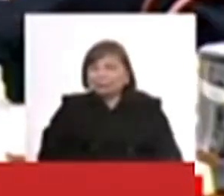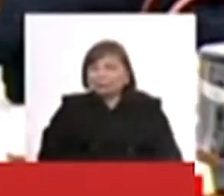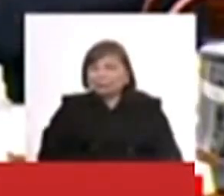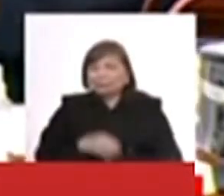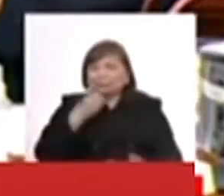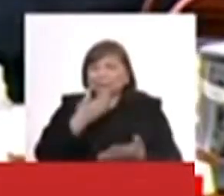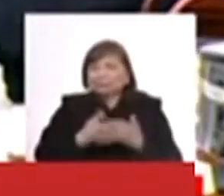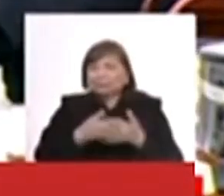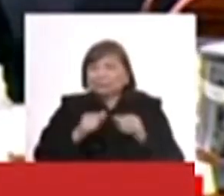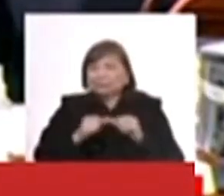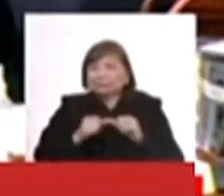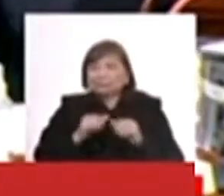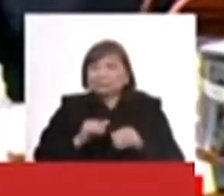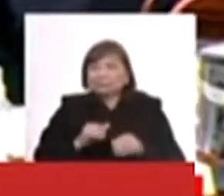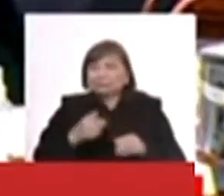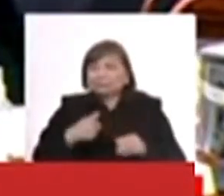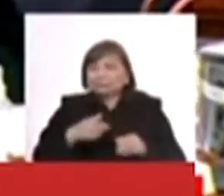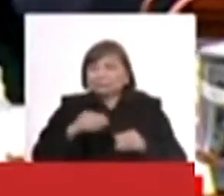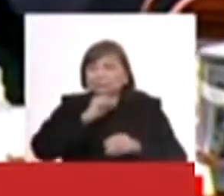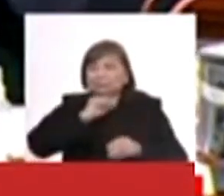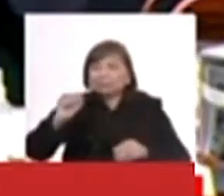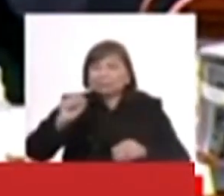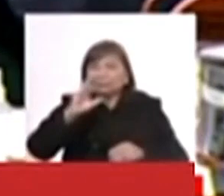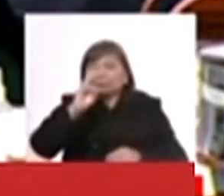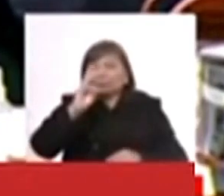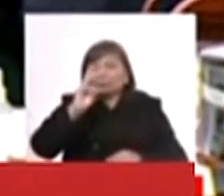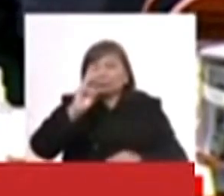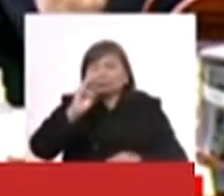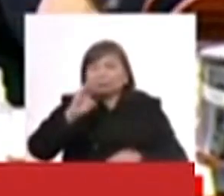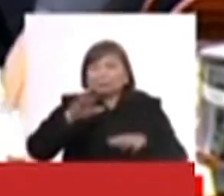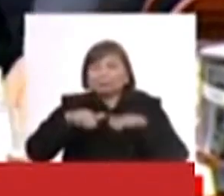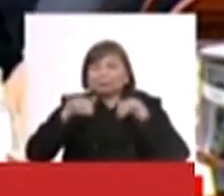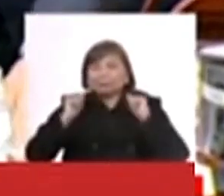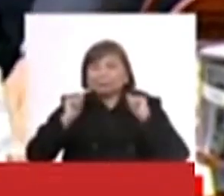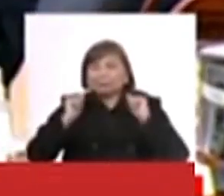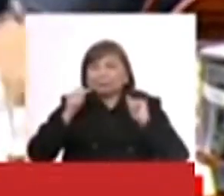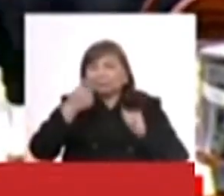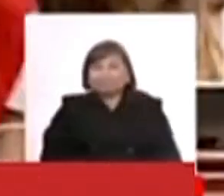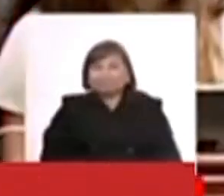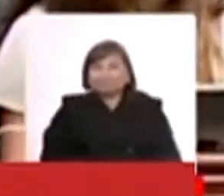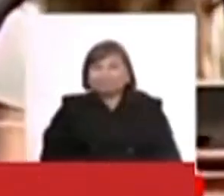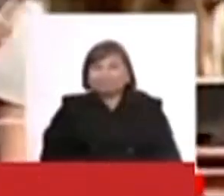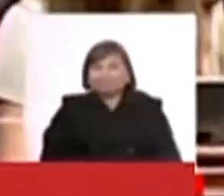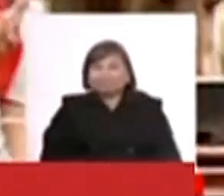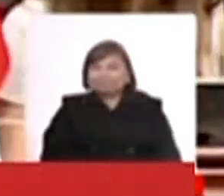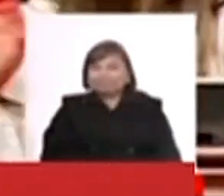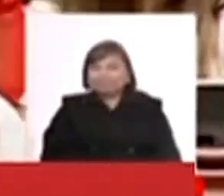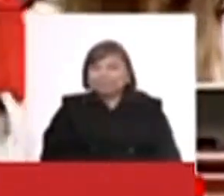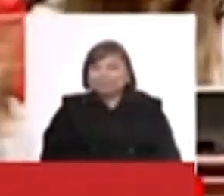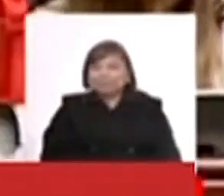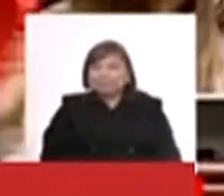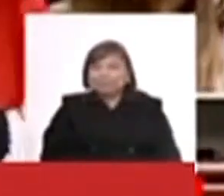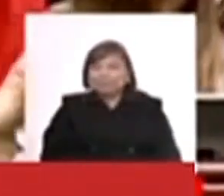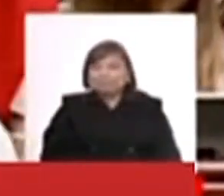nacional. Los legisladores de diferentes bancadas del Congreso de Perú denunciaron un golpe de Estado por parte del mandatario, también